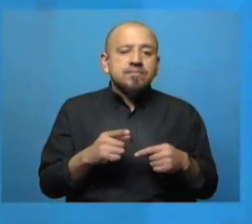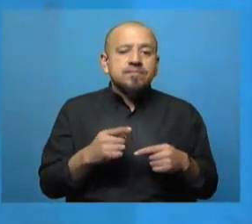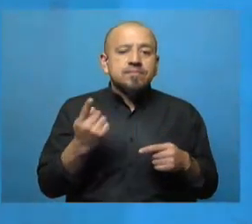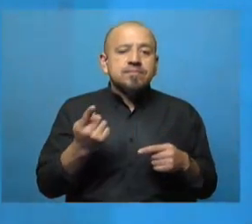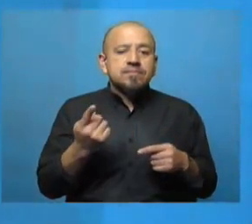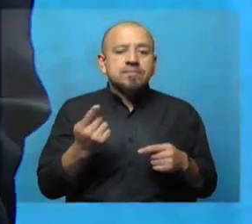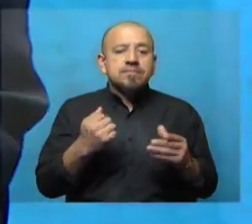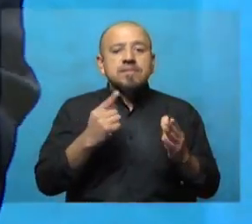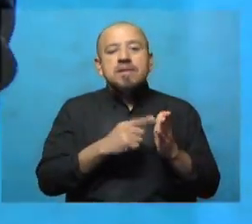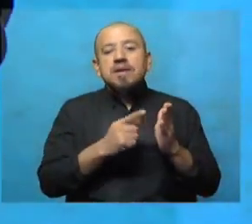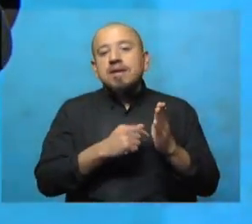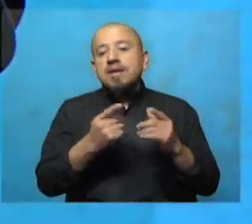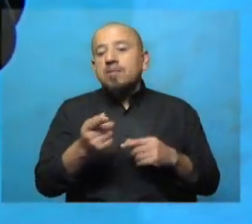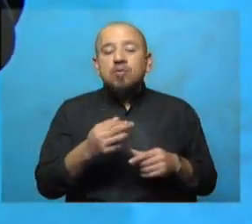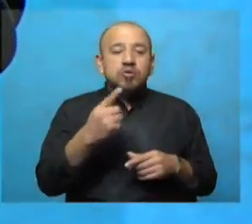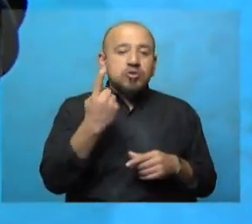amplificación